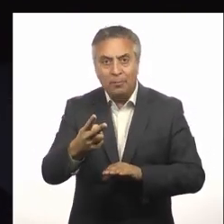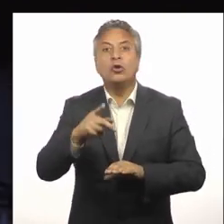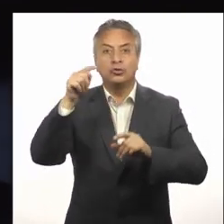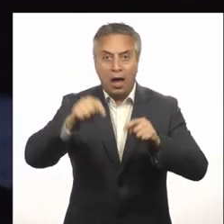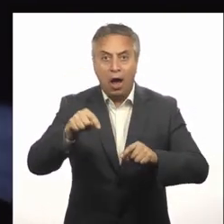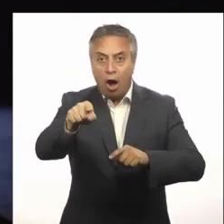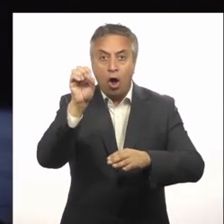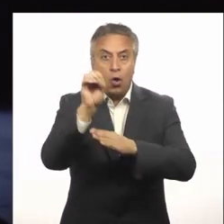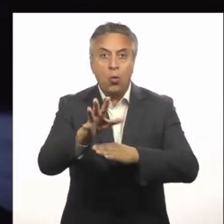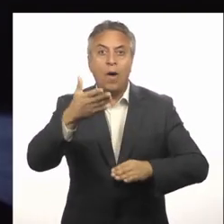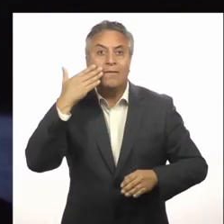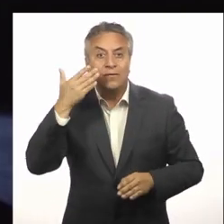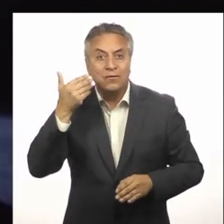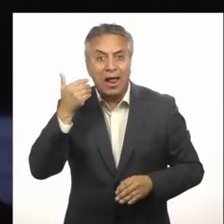blanca.